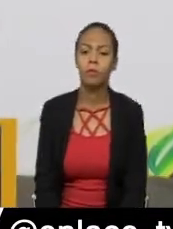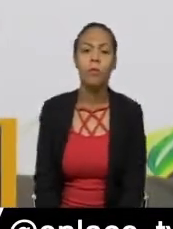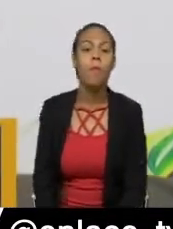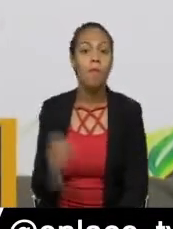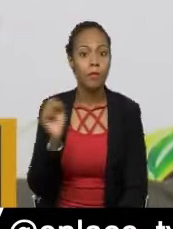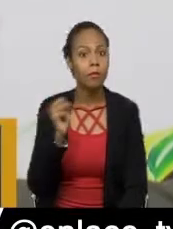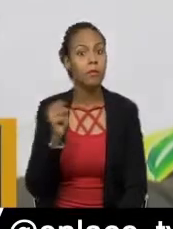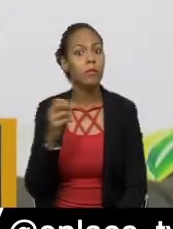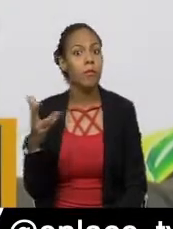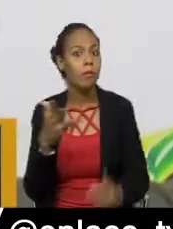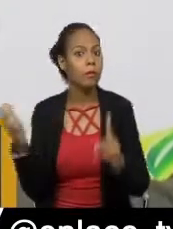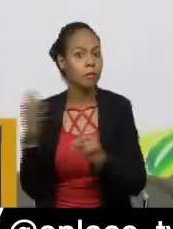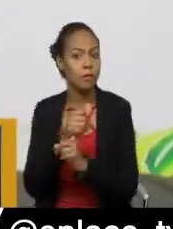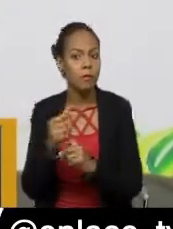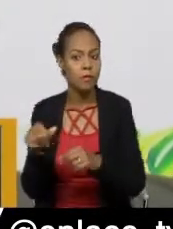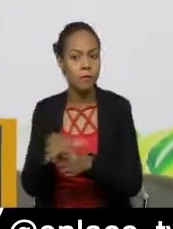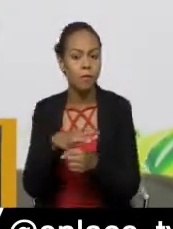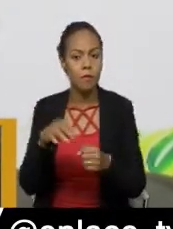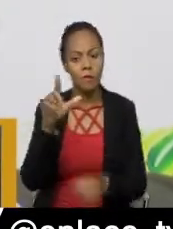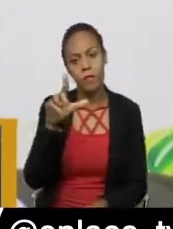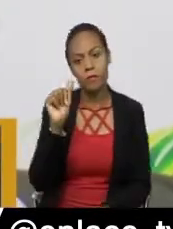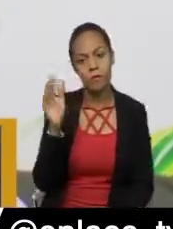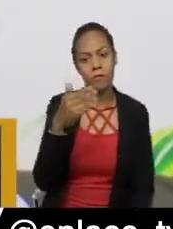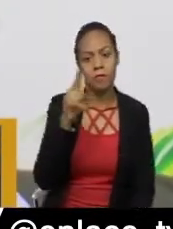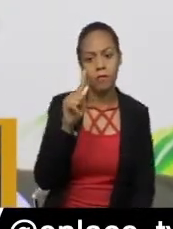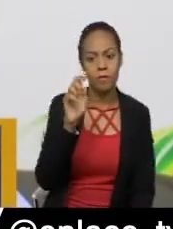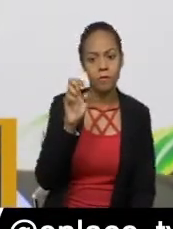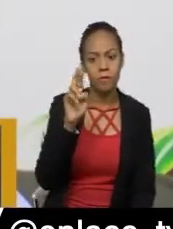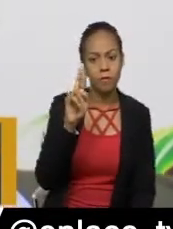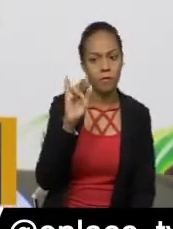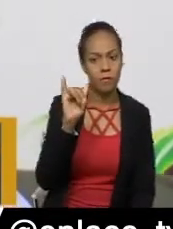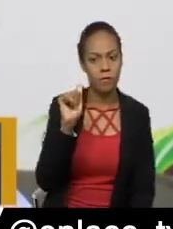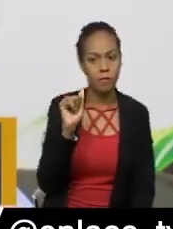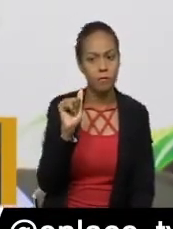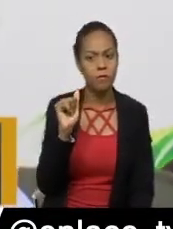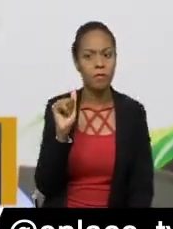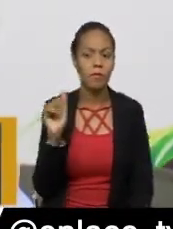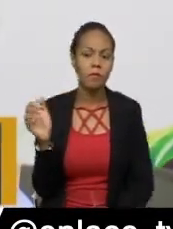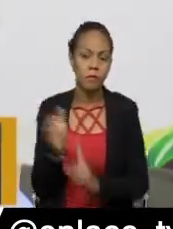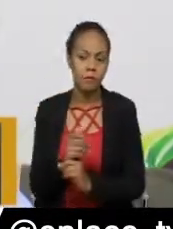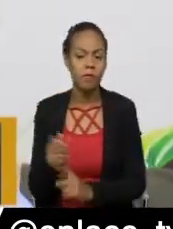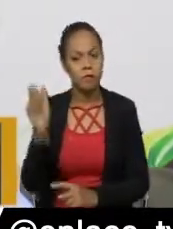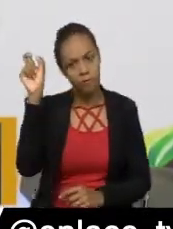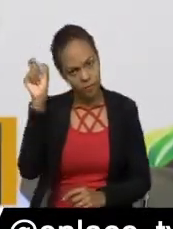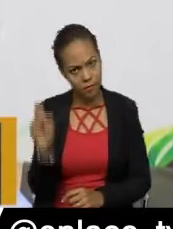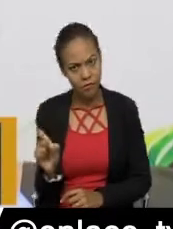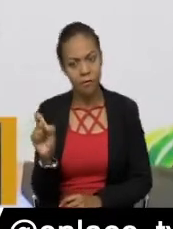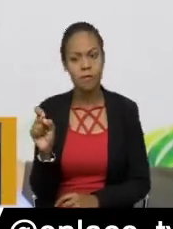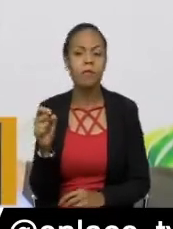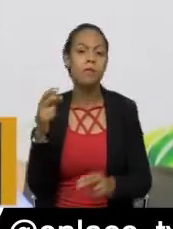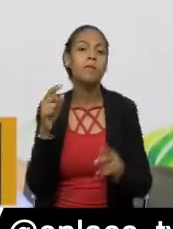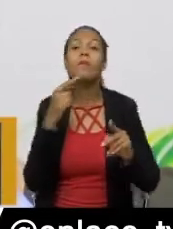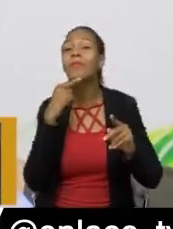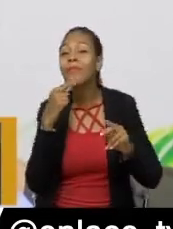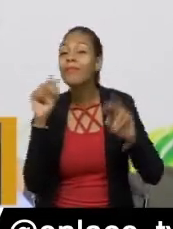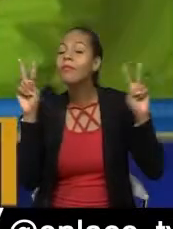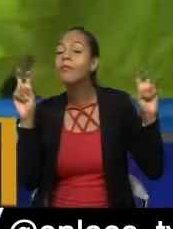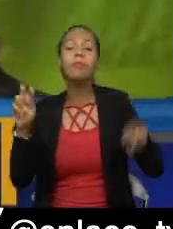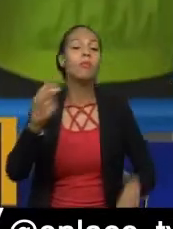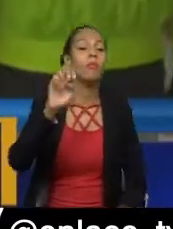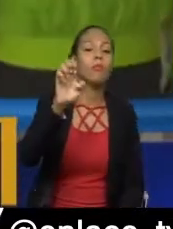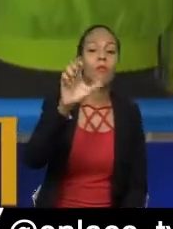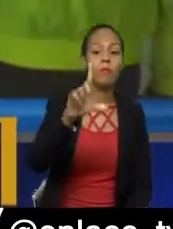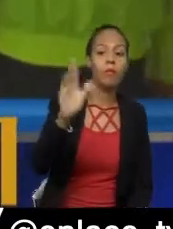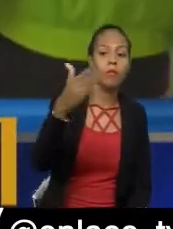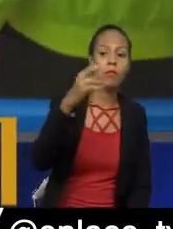del barrio La Feria, donde logramos dar captura a un ciudadano con el alias de El Flaco.